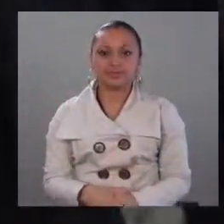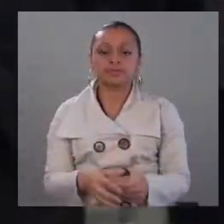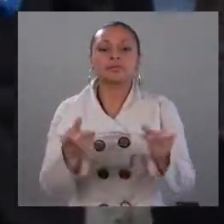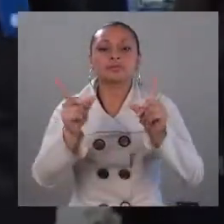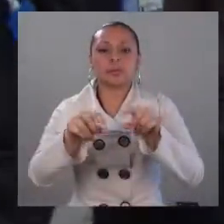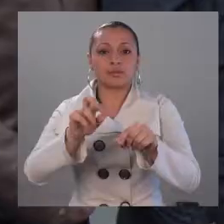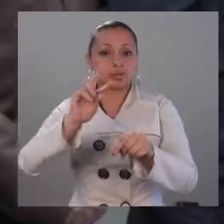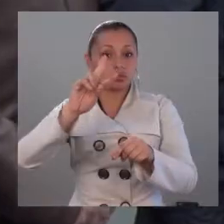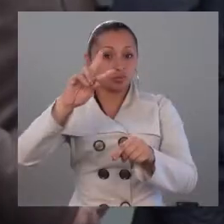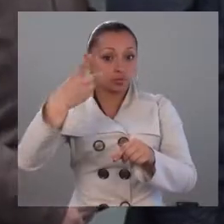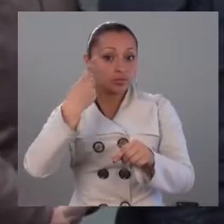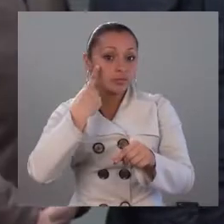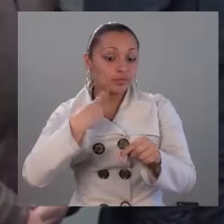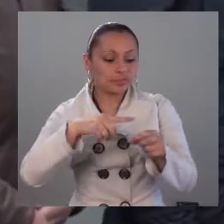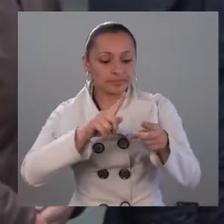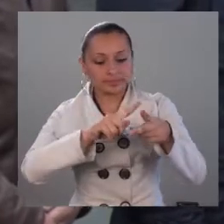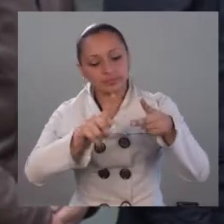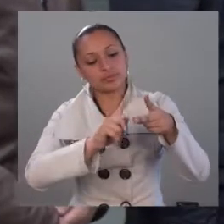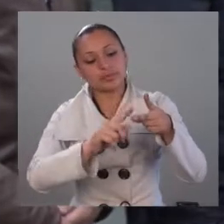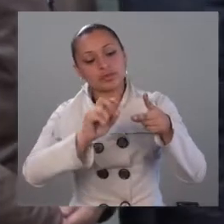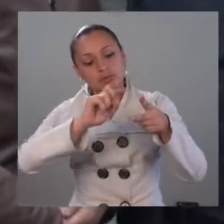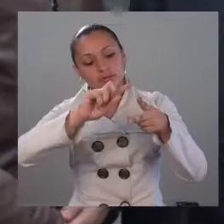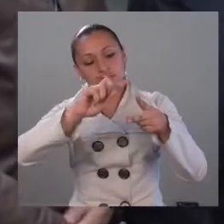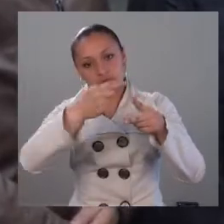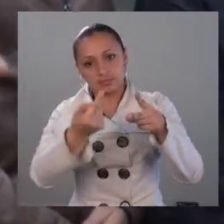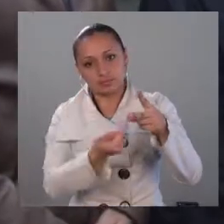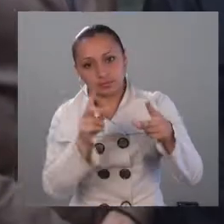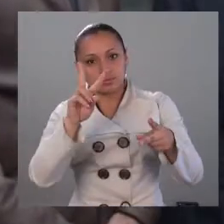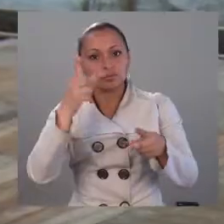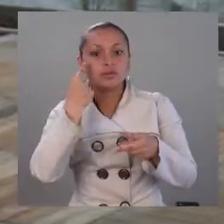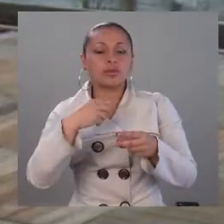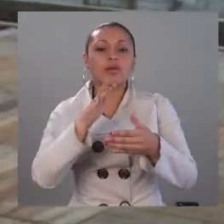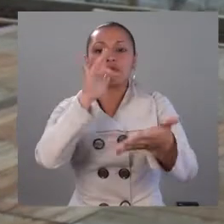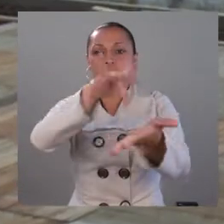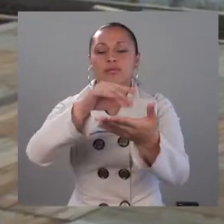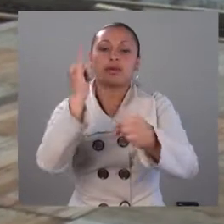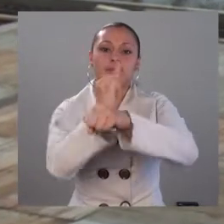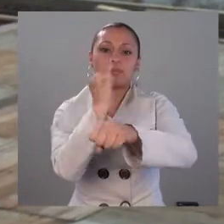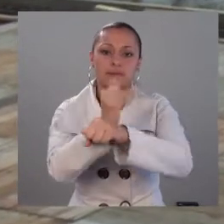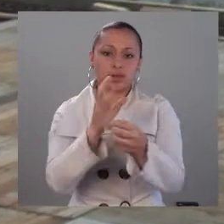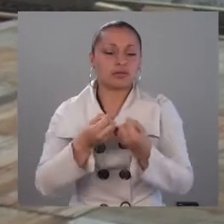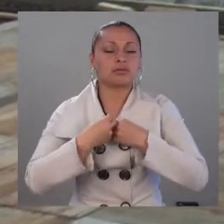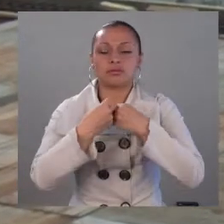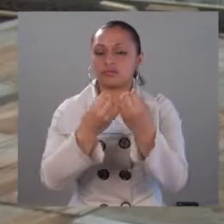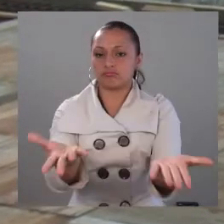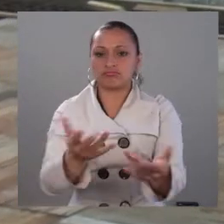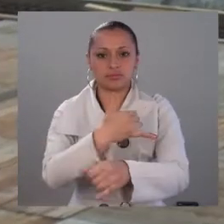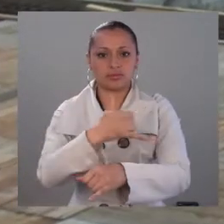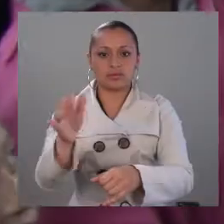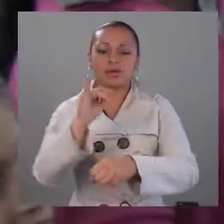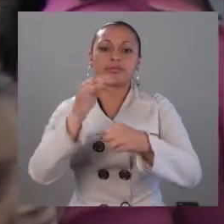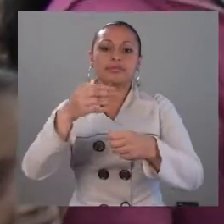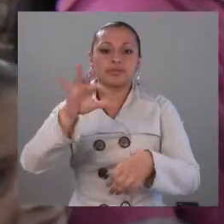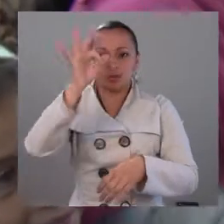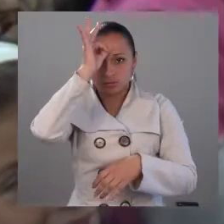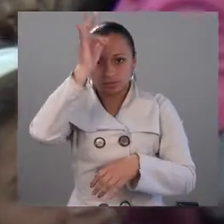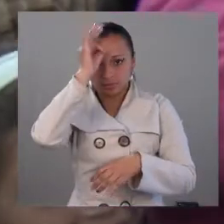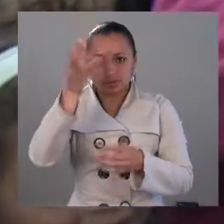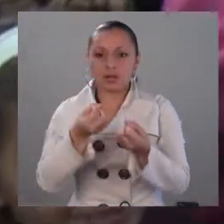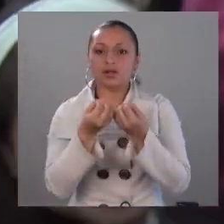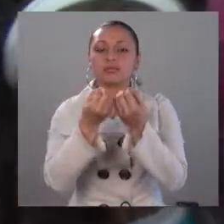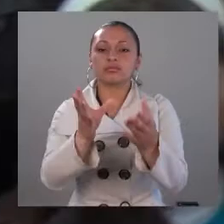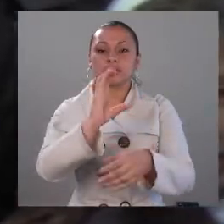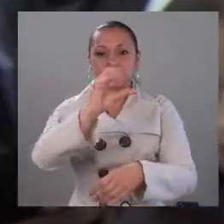manera, en su segundo día de visita, el presidente Santos en Ipiales entregó las obras de ampliación y dotación del Hospital Civil de esta localidad,